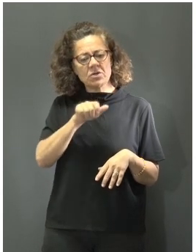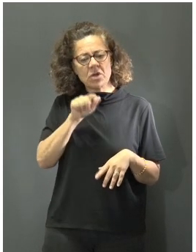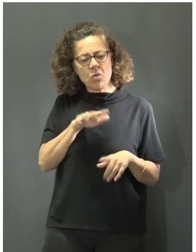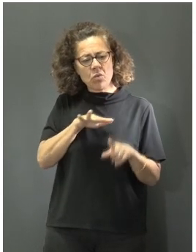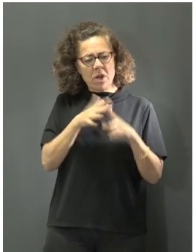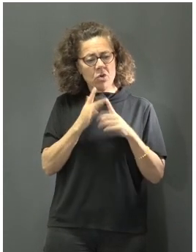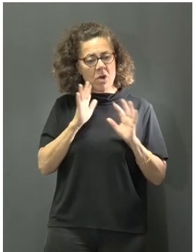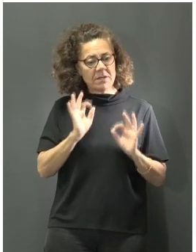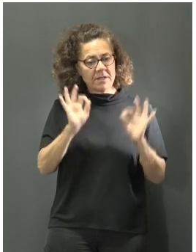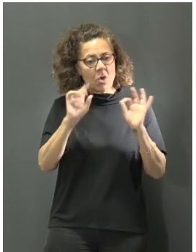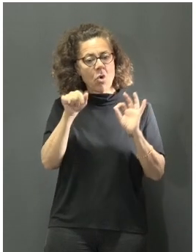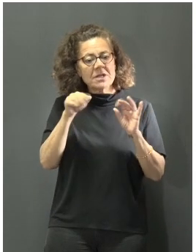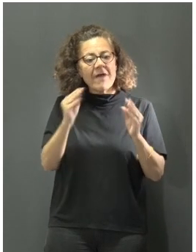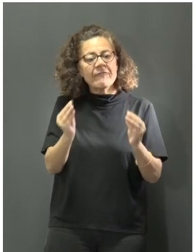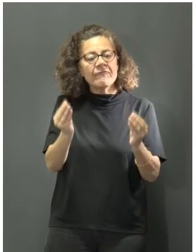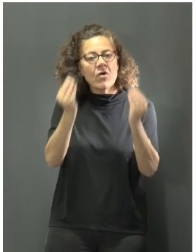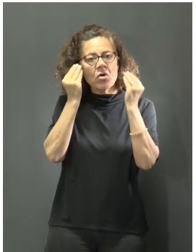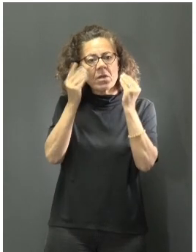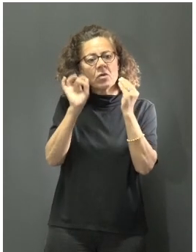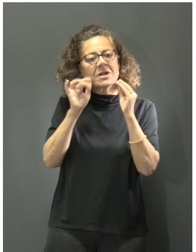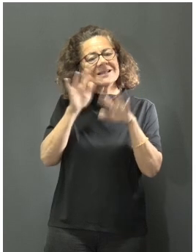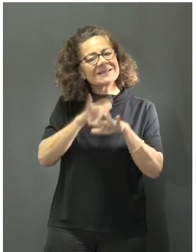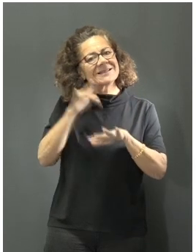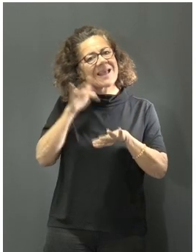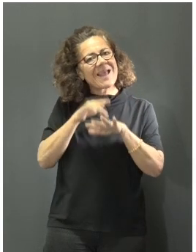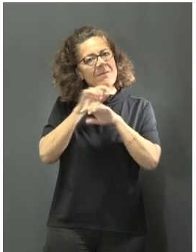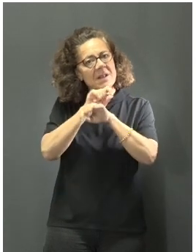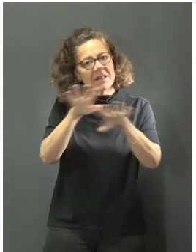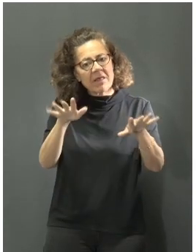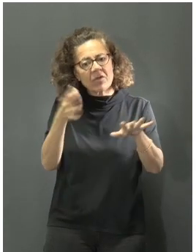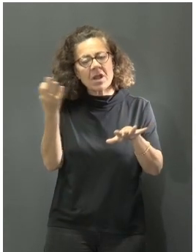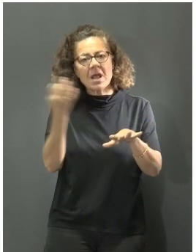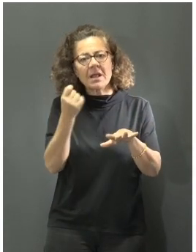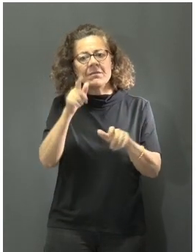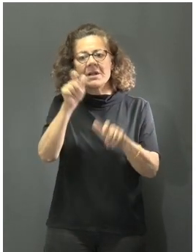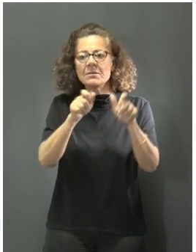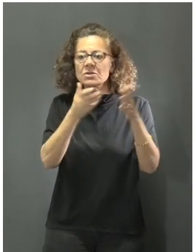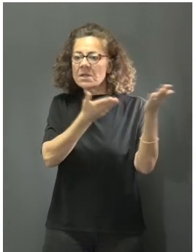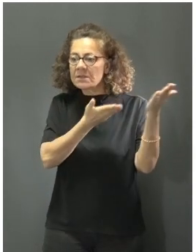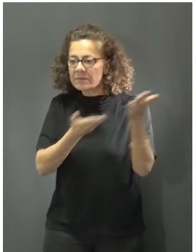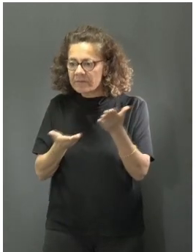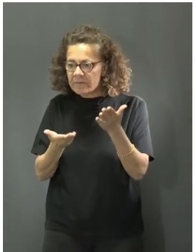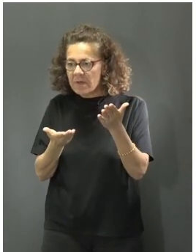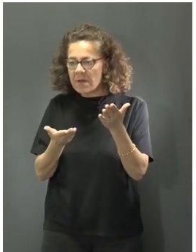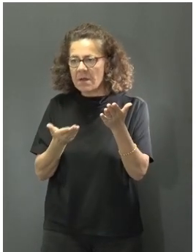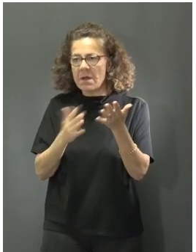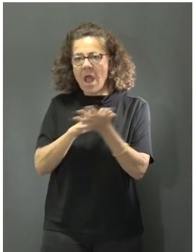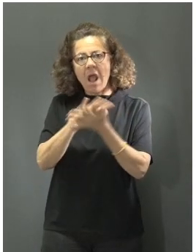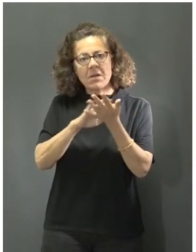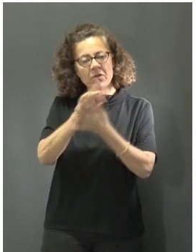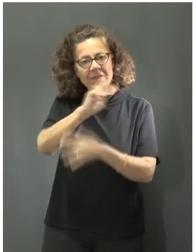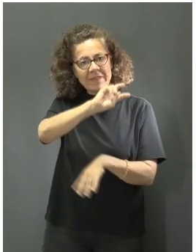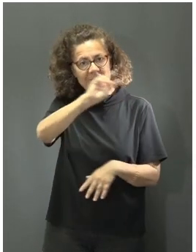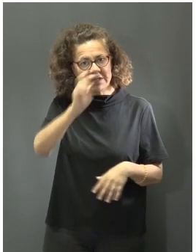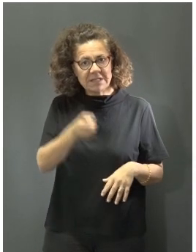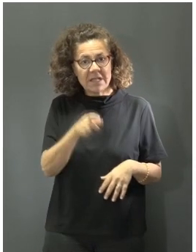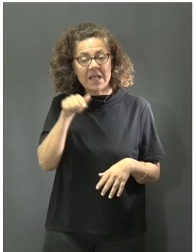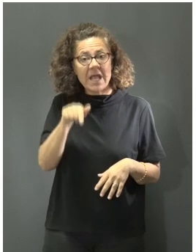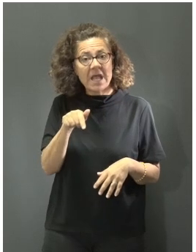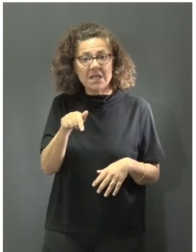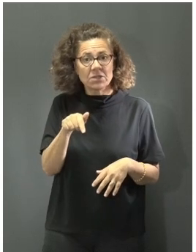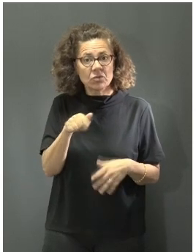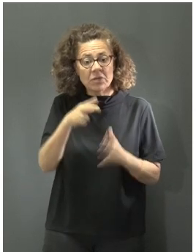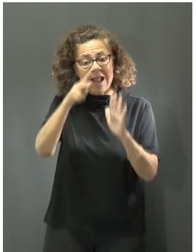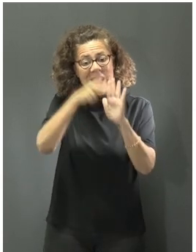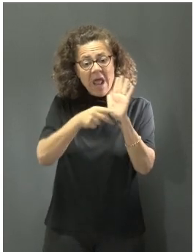determinado, o esa formación o esa sensibilización que tienen que tener las personas que te reciben hacia la diversidad, ¿no? Todo eso no está en